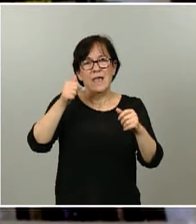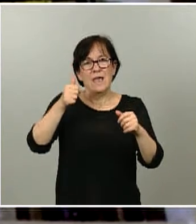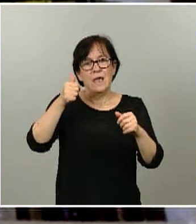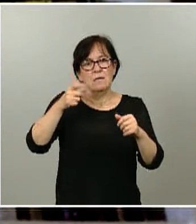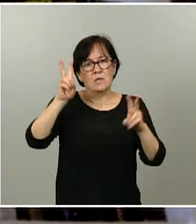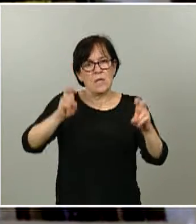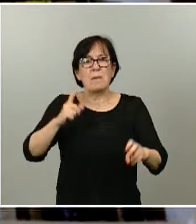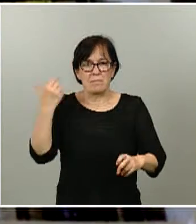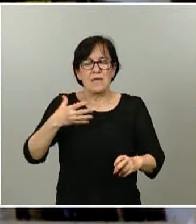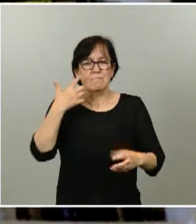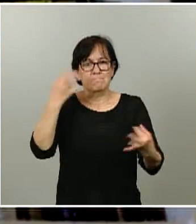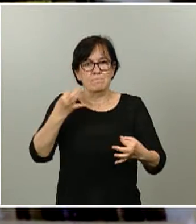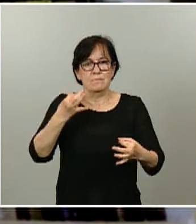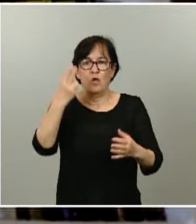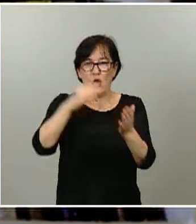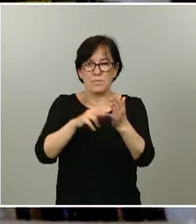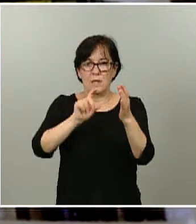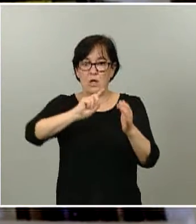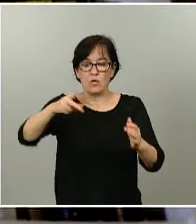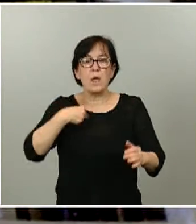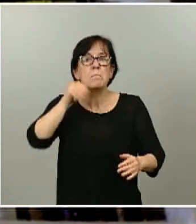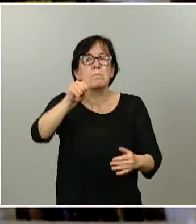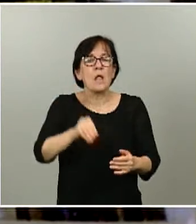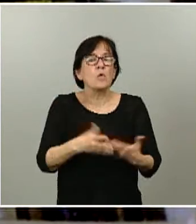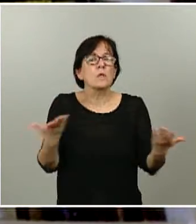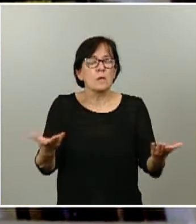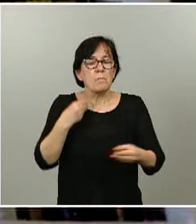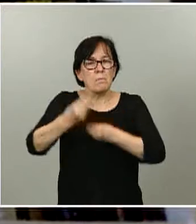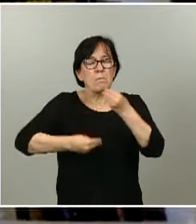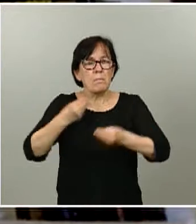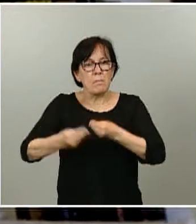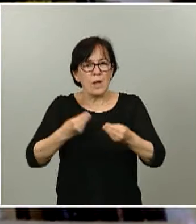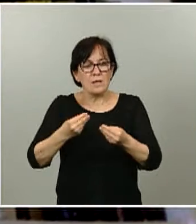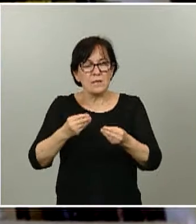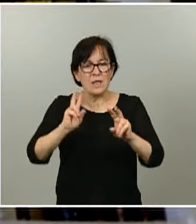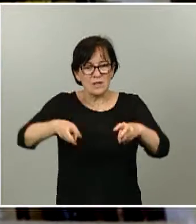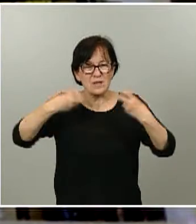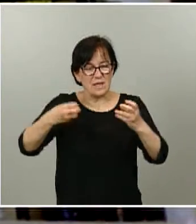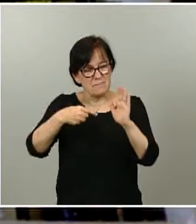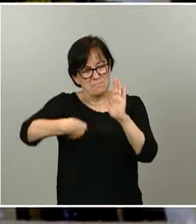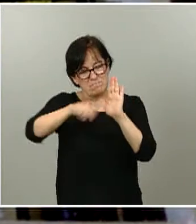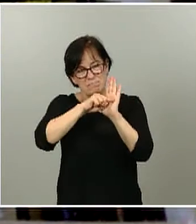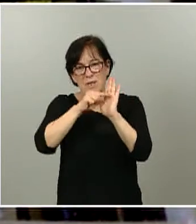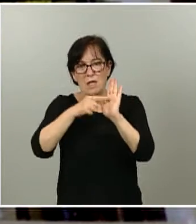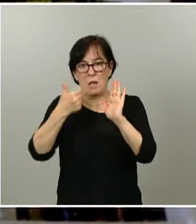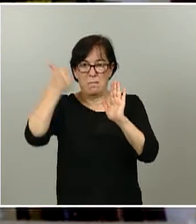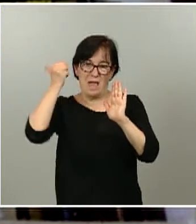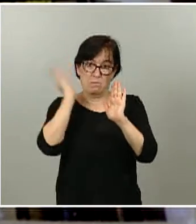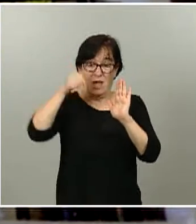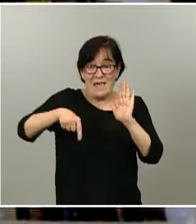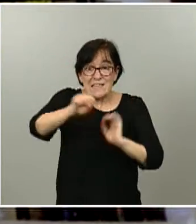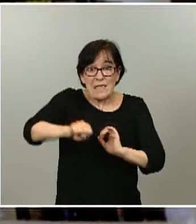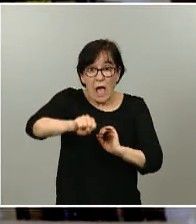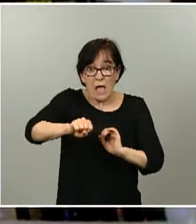2012. Mi pregunta es muy concreta. ¿Van a hacer la reforma de los aspectos más lesivos este año, que es lo que se entendería por